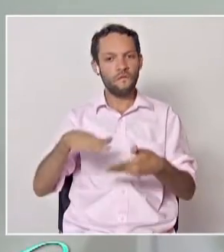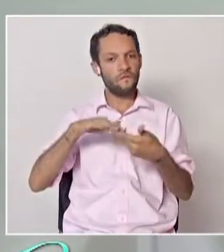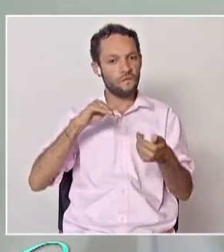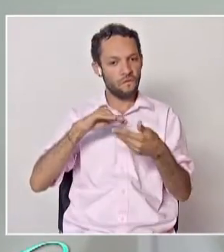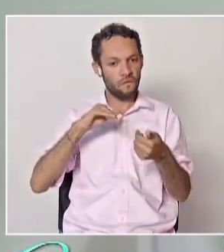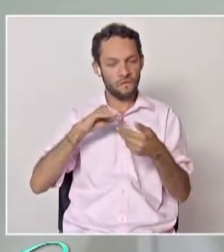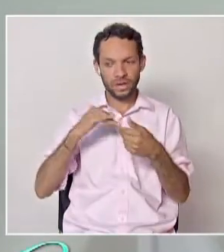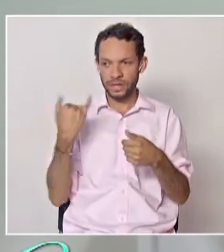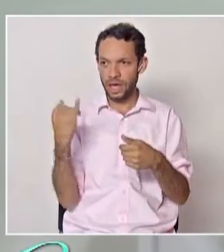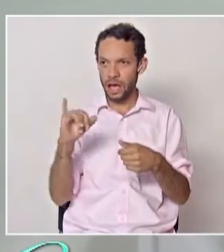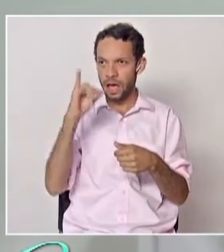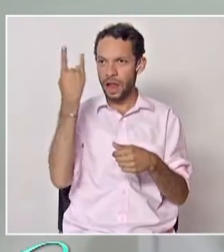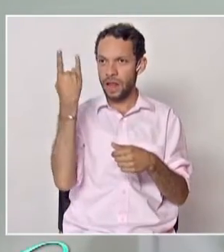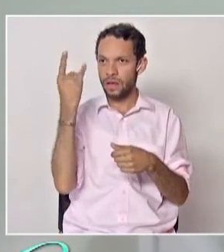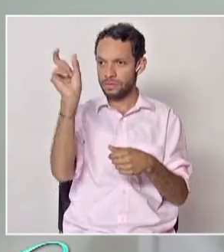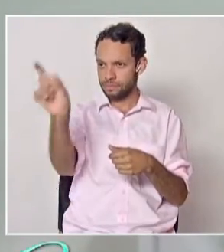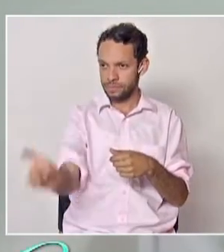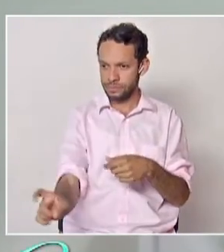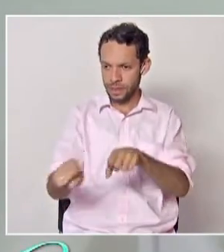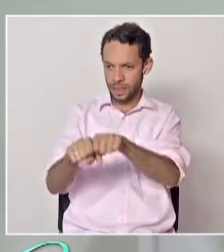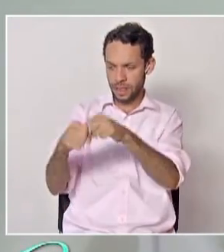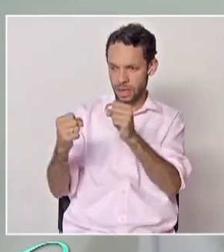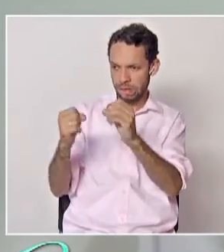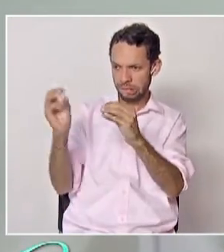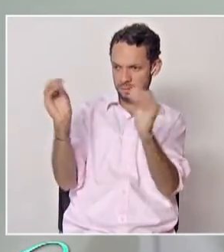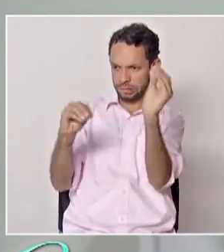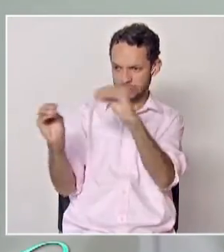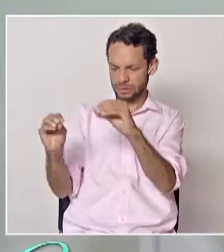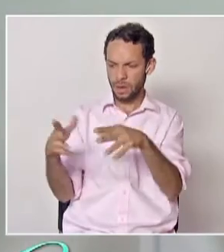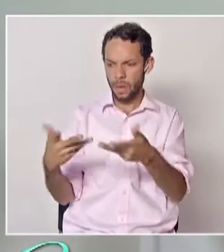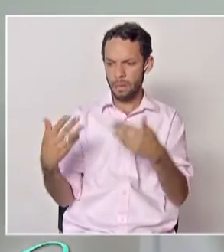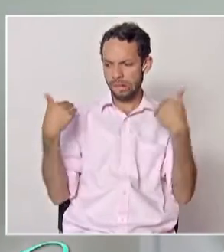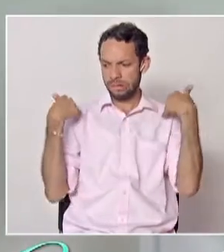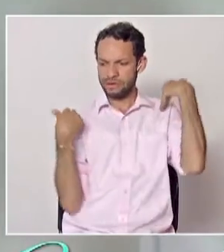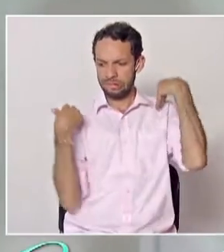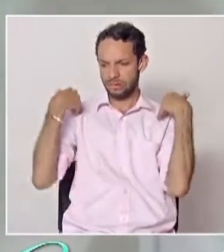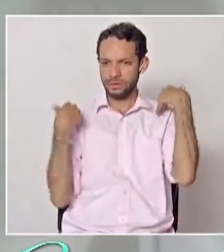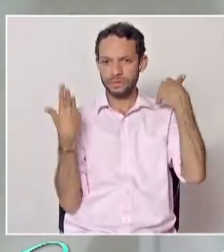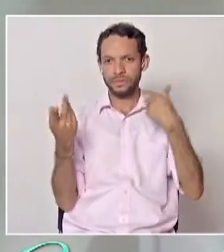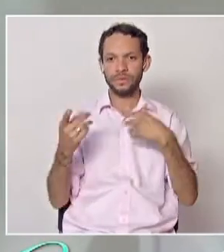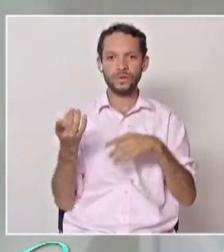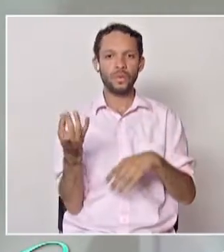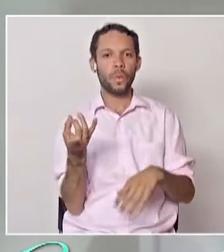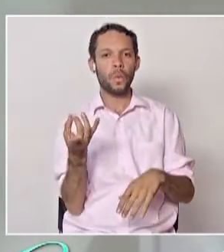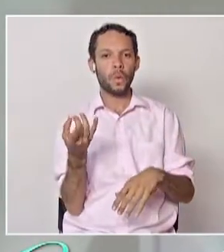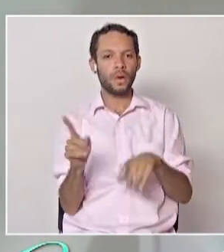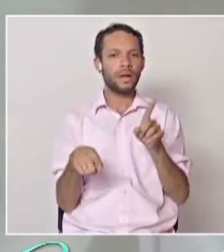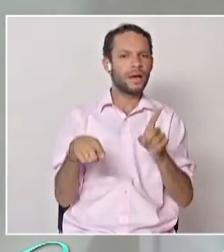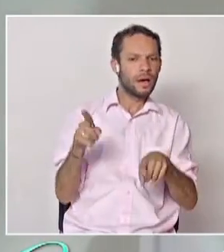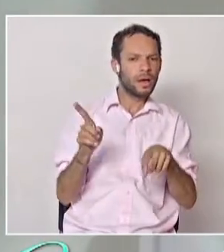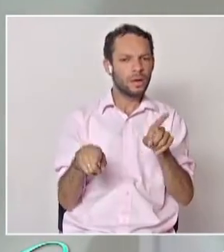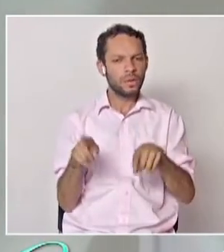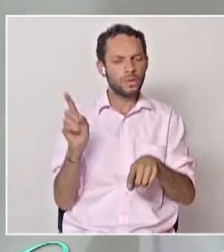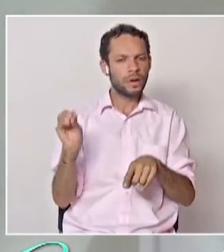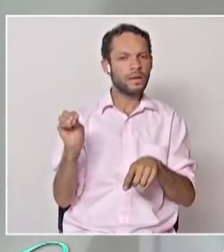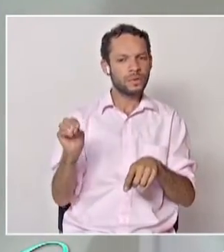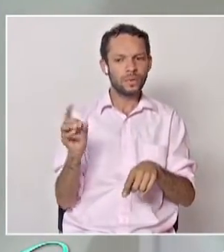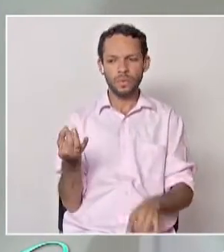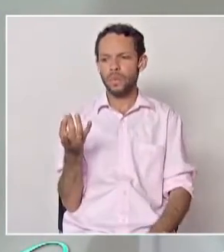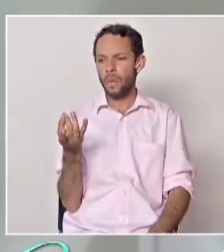alguna desviación, algún cambio, y eso es muy importante porque la gente dice, es que tengo un dolor, nos vienen con mucha